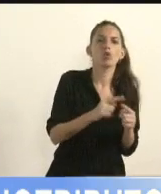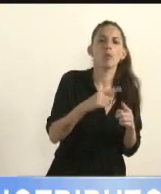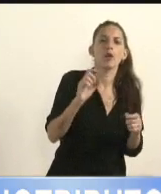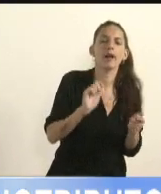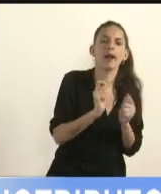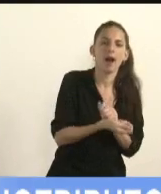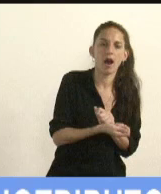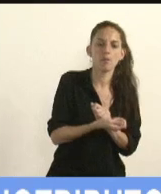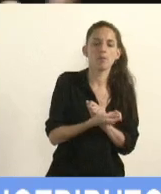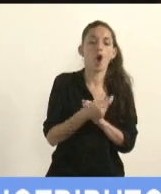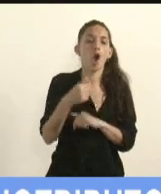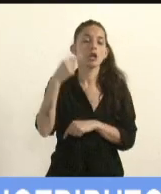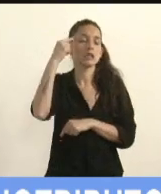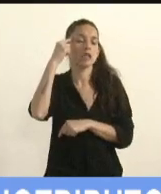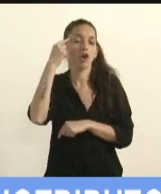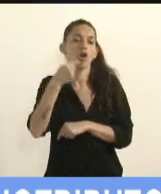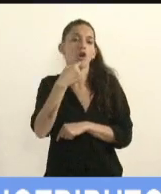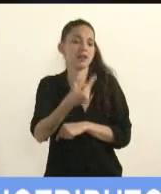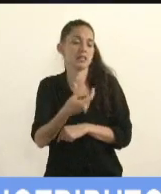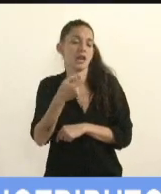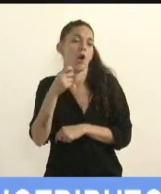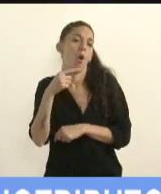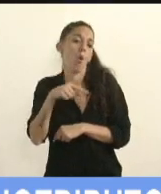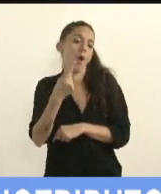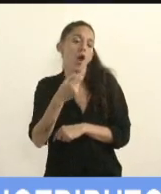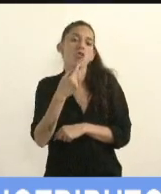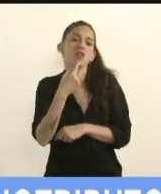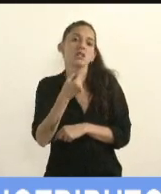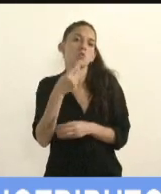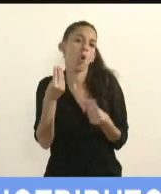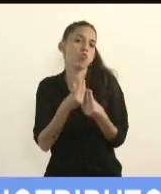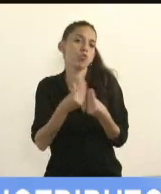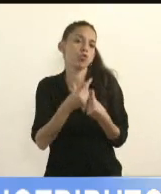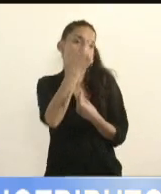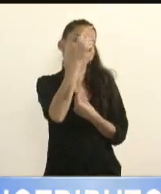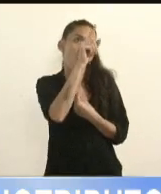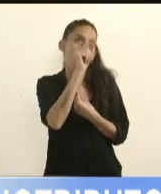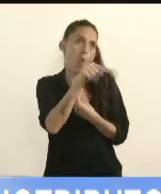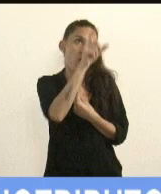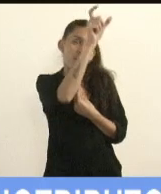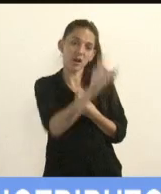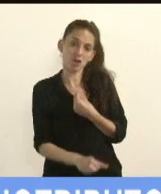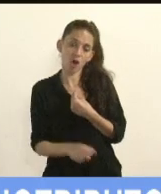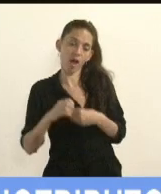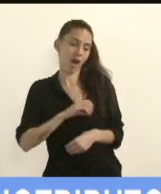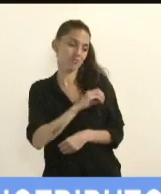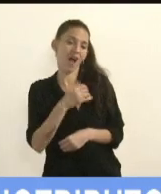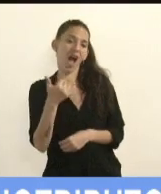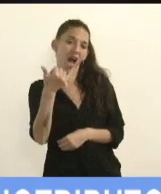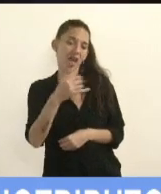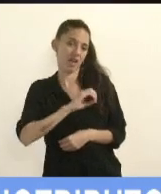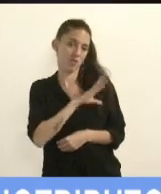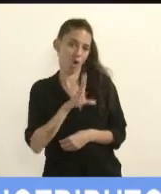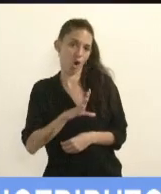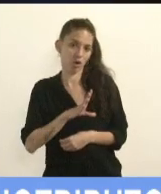uno nombra mucho a alguien es porque está enamorado. No creo que sea el caso este y esta sea una